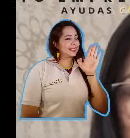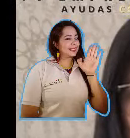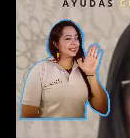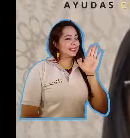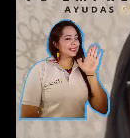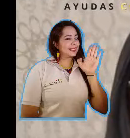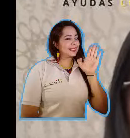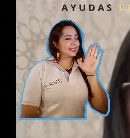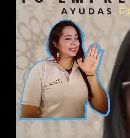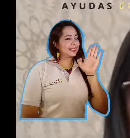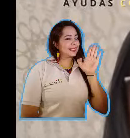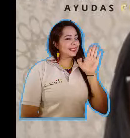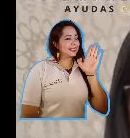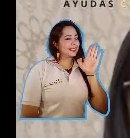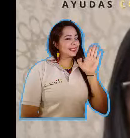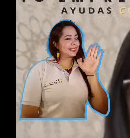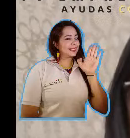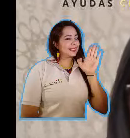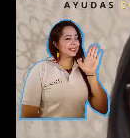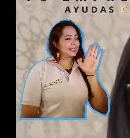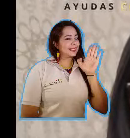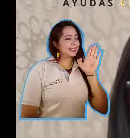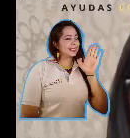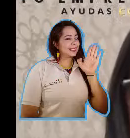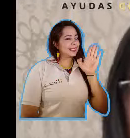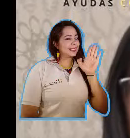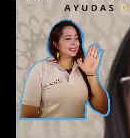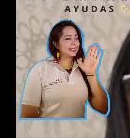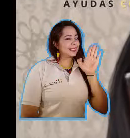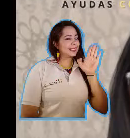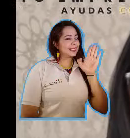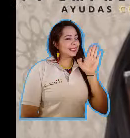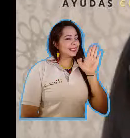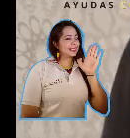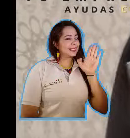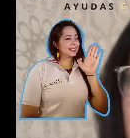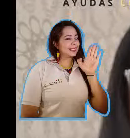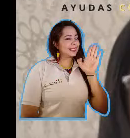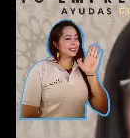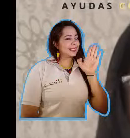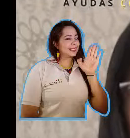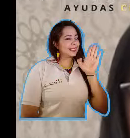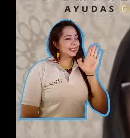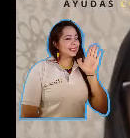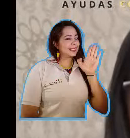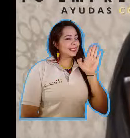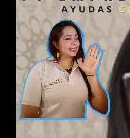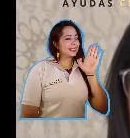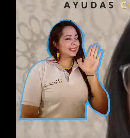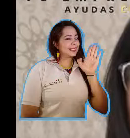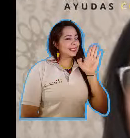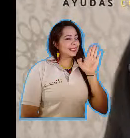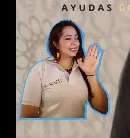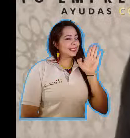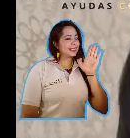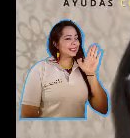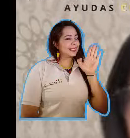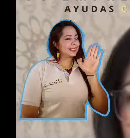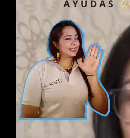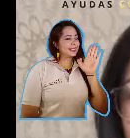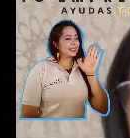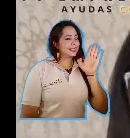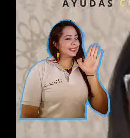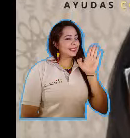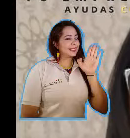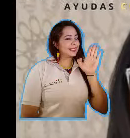reto nosotros precisamente estamos diseñando esa ruta porque hay muchos aliados que nos pueden ayudar o sea No necesariamente tiene que ser un